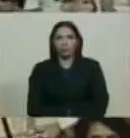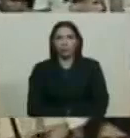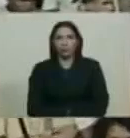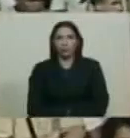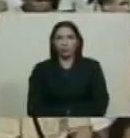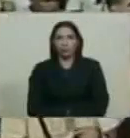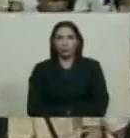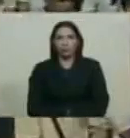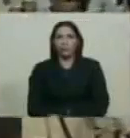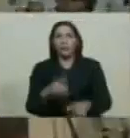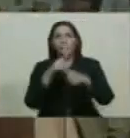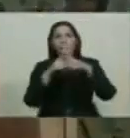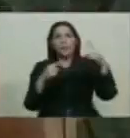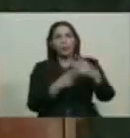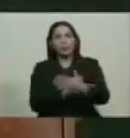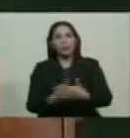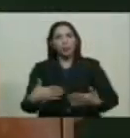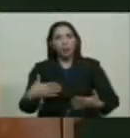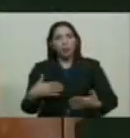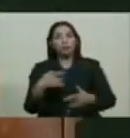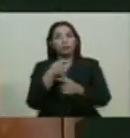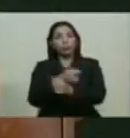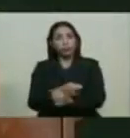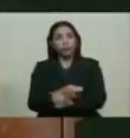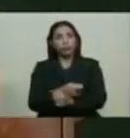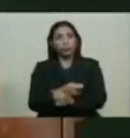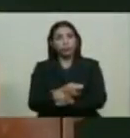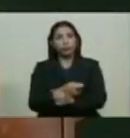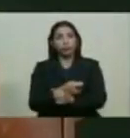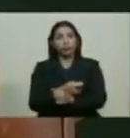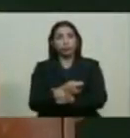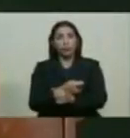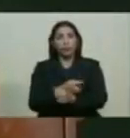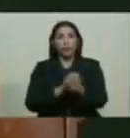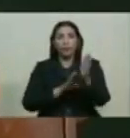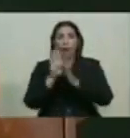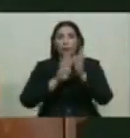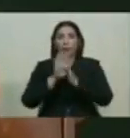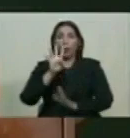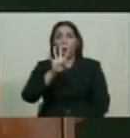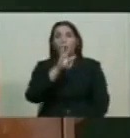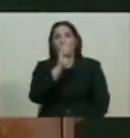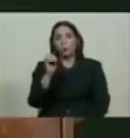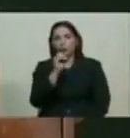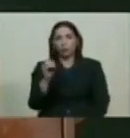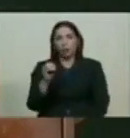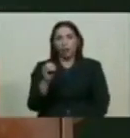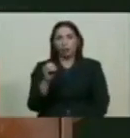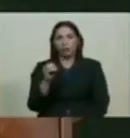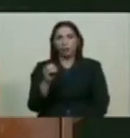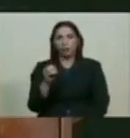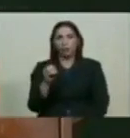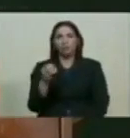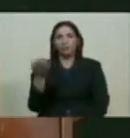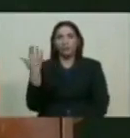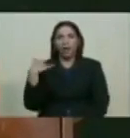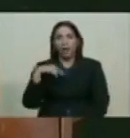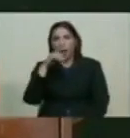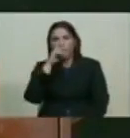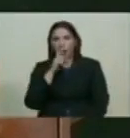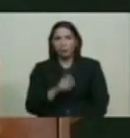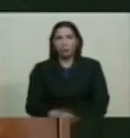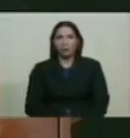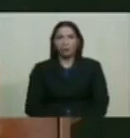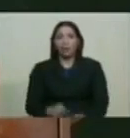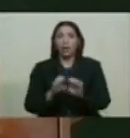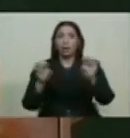Medio millón de bachilleres, un incremento del 4% respecto al año pasado, y en el caso de la educación